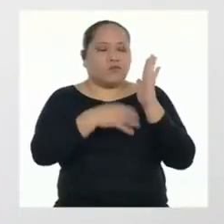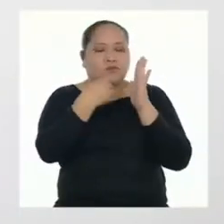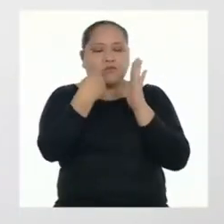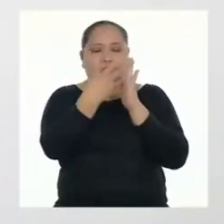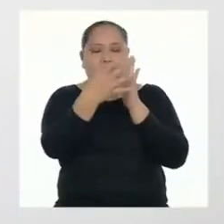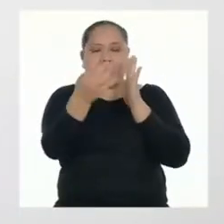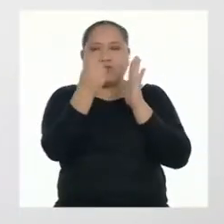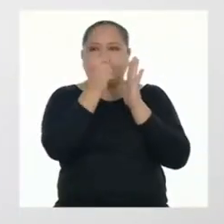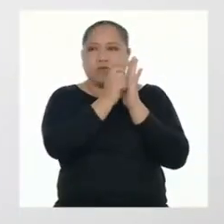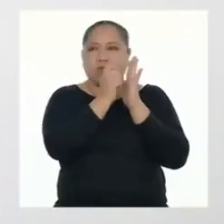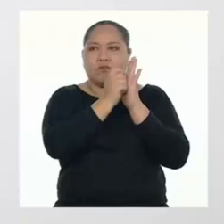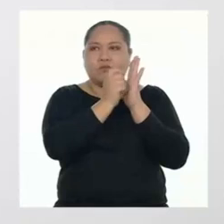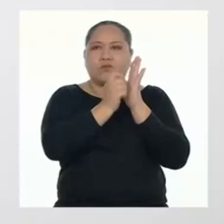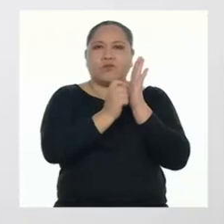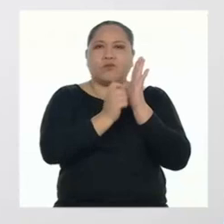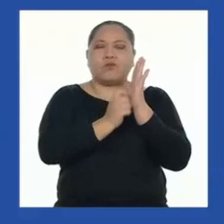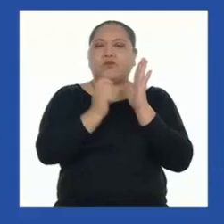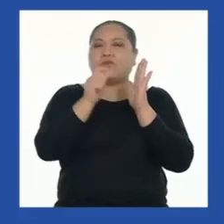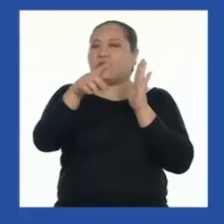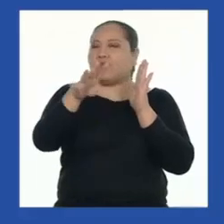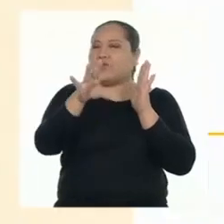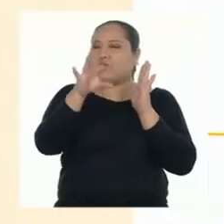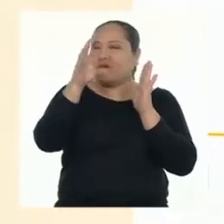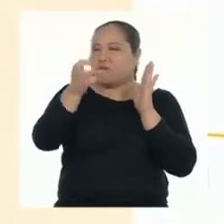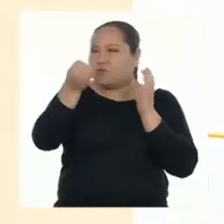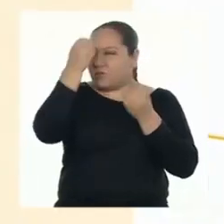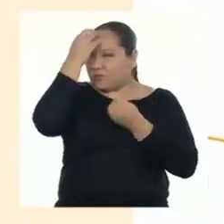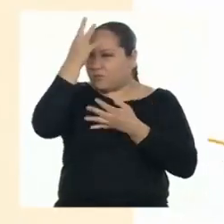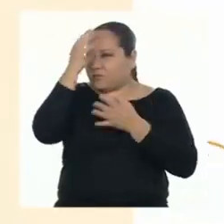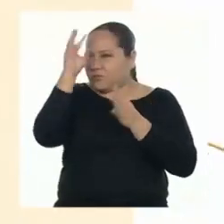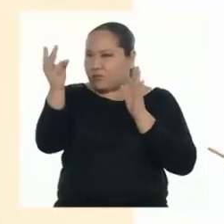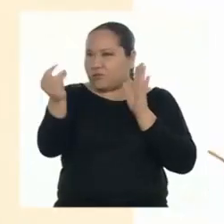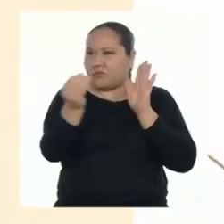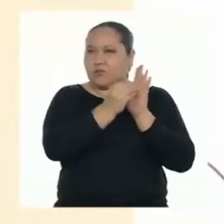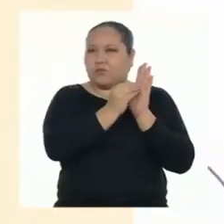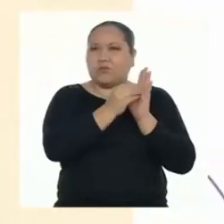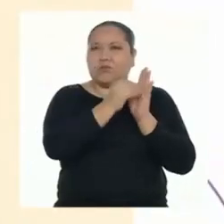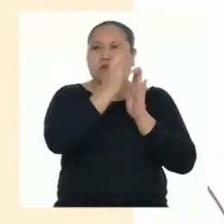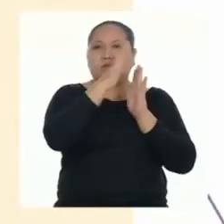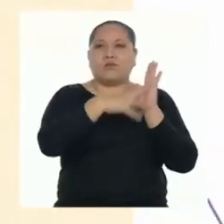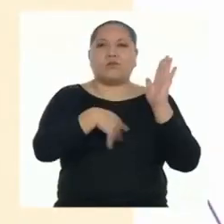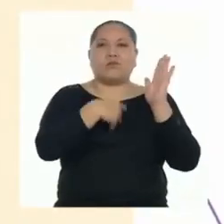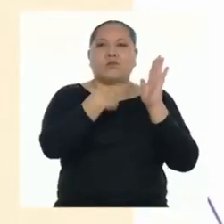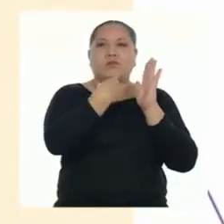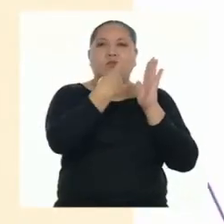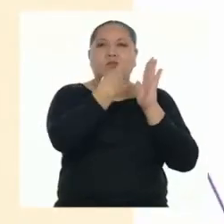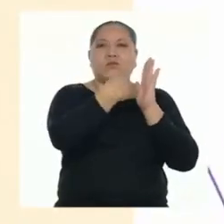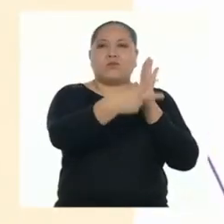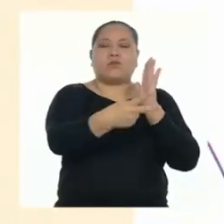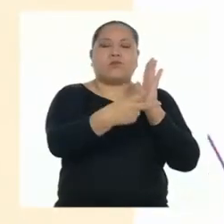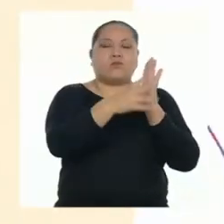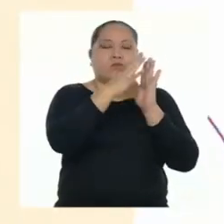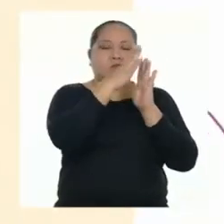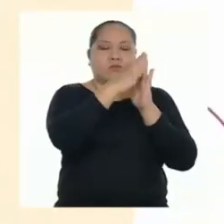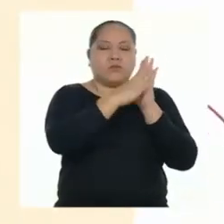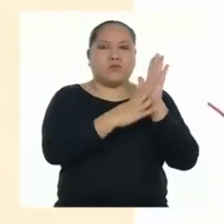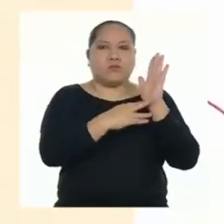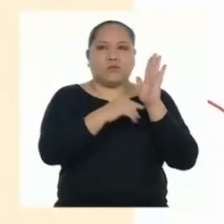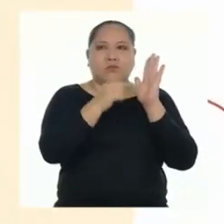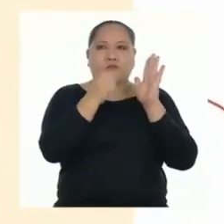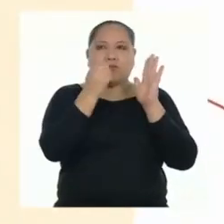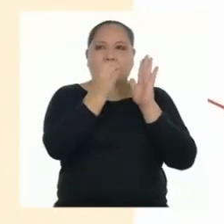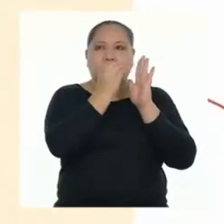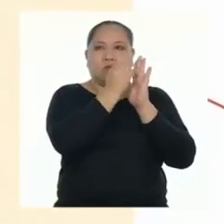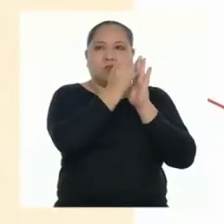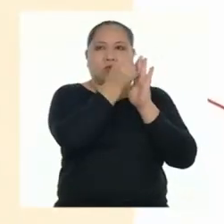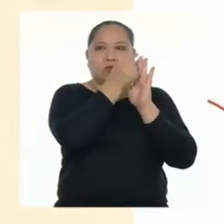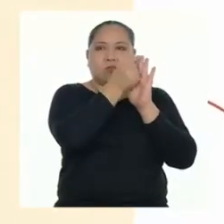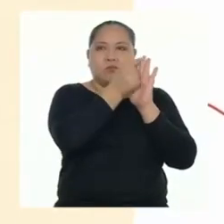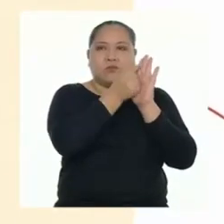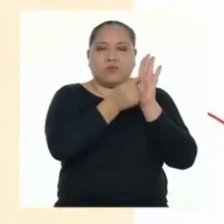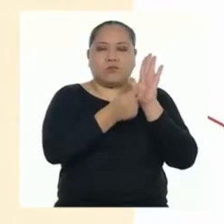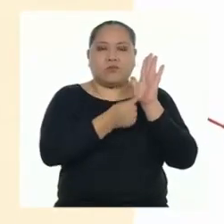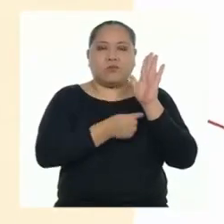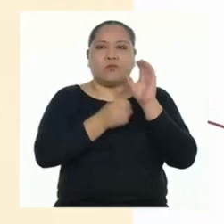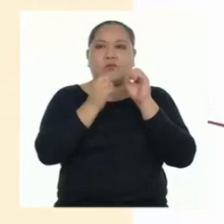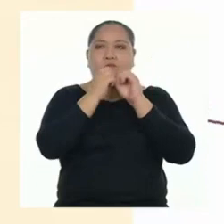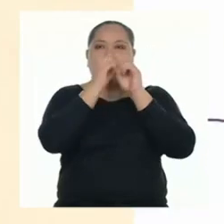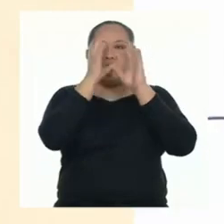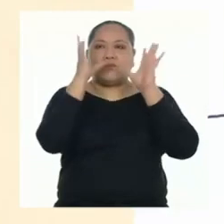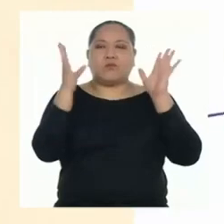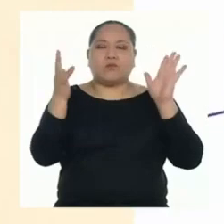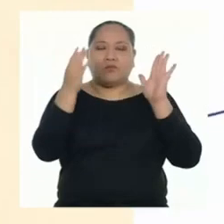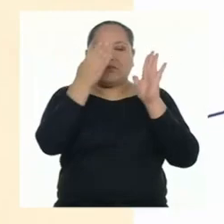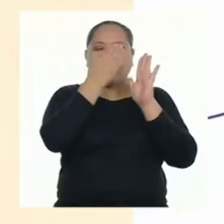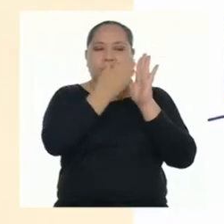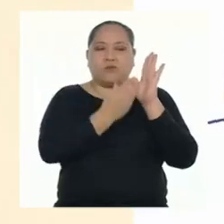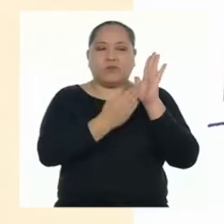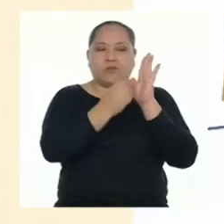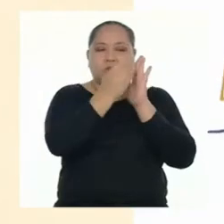y organizarán los datos que se obtengan? Podría ser una tabla de doble entrada, donde en una columna se registren los días, en